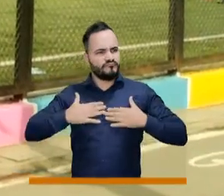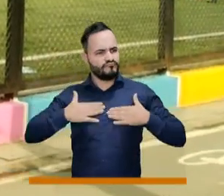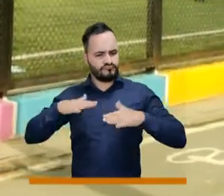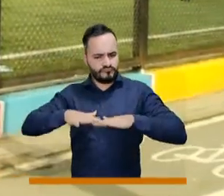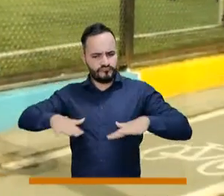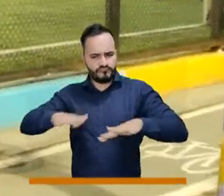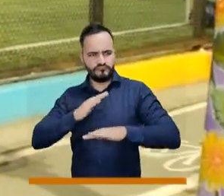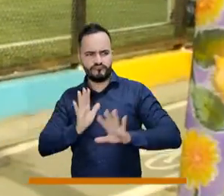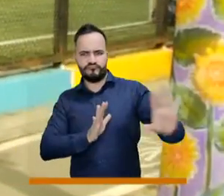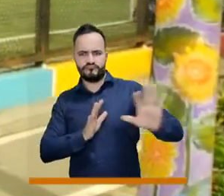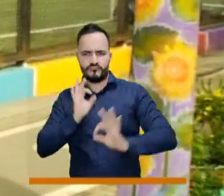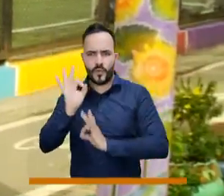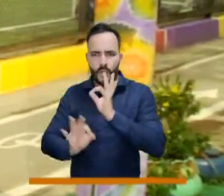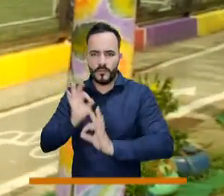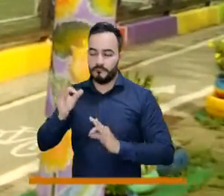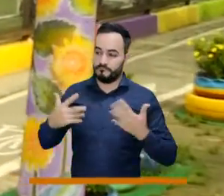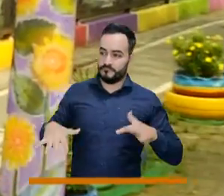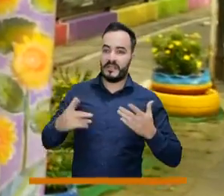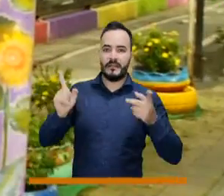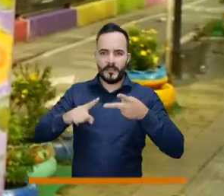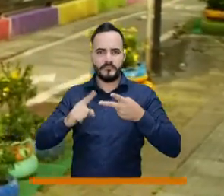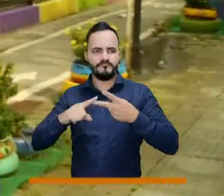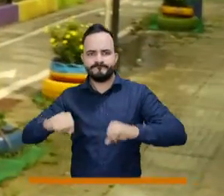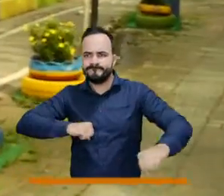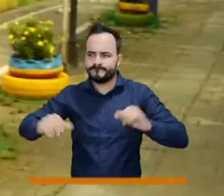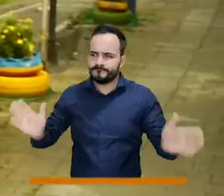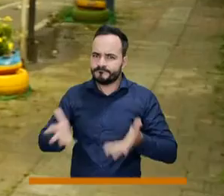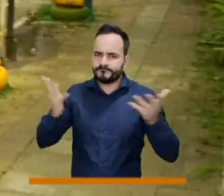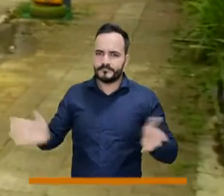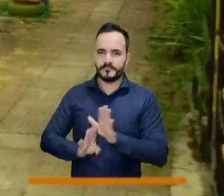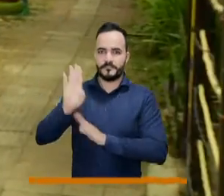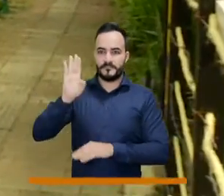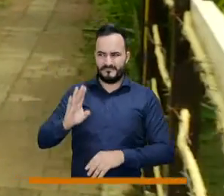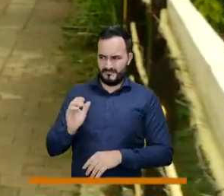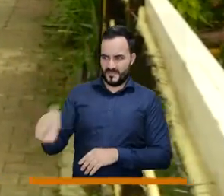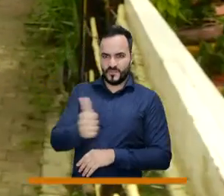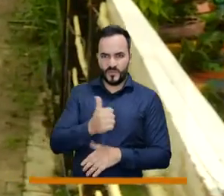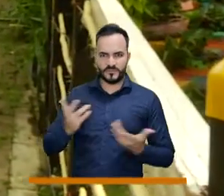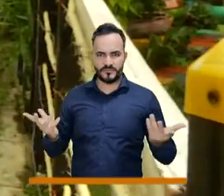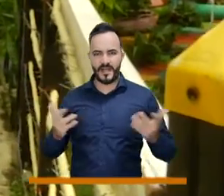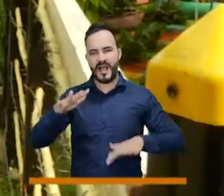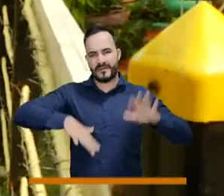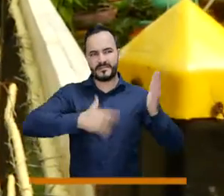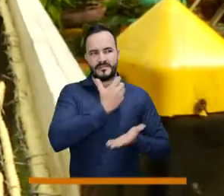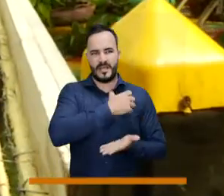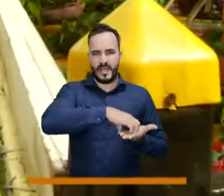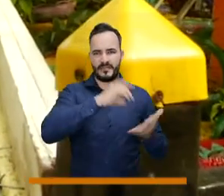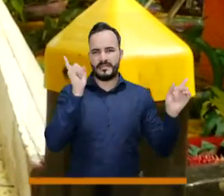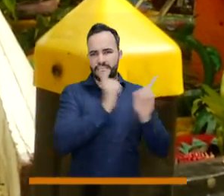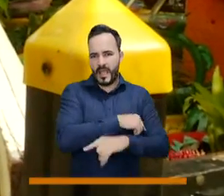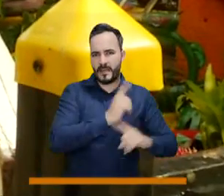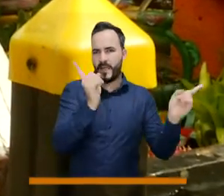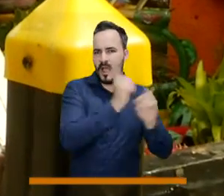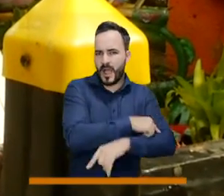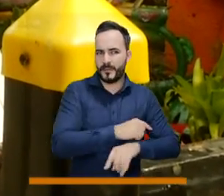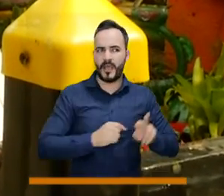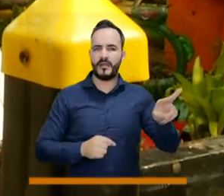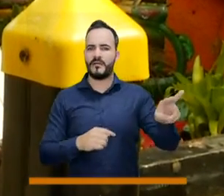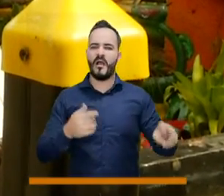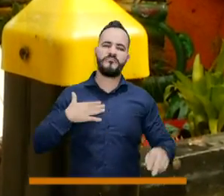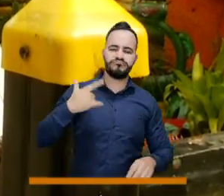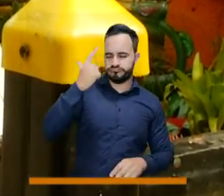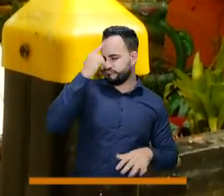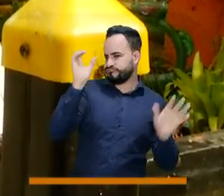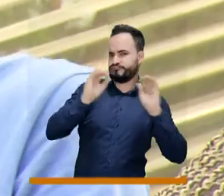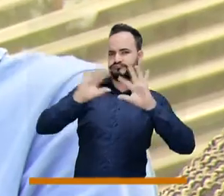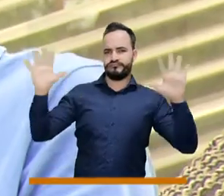la historia de cómo las comunidades pueden apersonarse de sus territorios y son protagonistas del desarrollo del mismo. Muchas veces lo que termina pasando